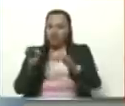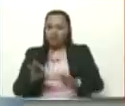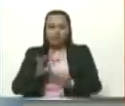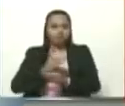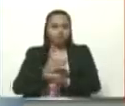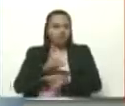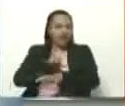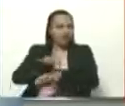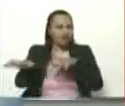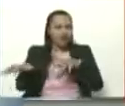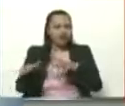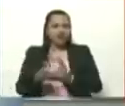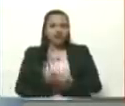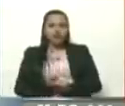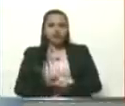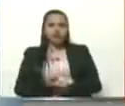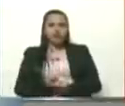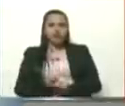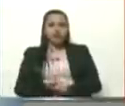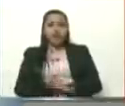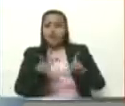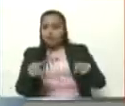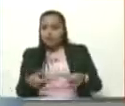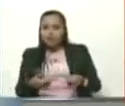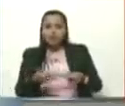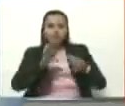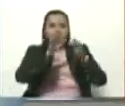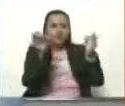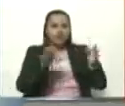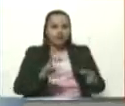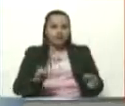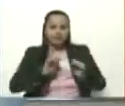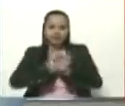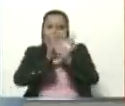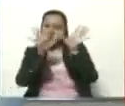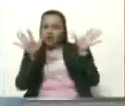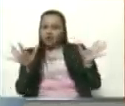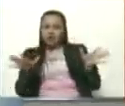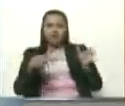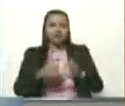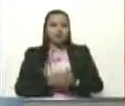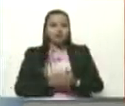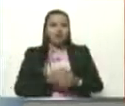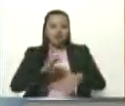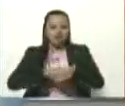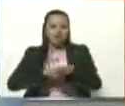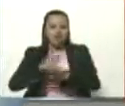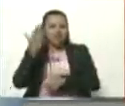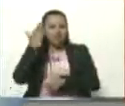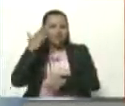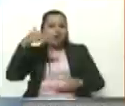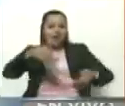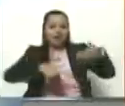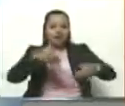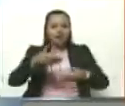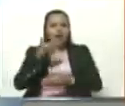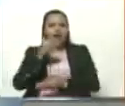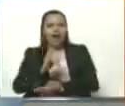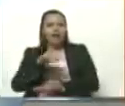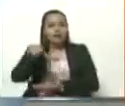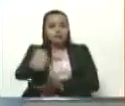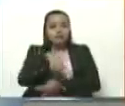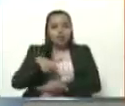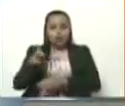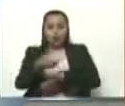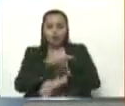quien de manera vamos a decirlo así transparente porque sabemos que unas elecciones regionales de